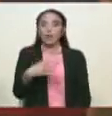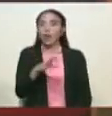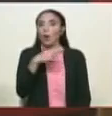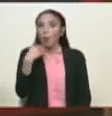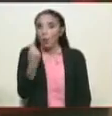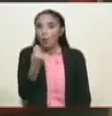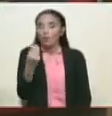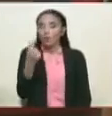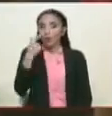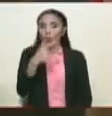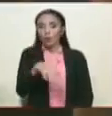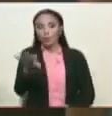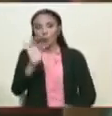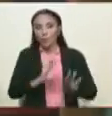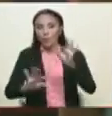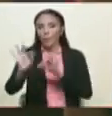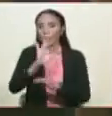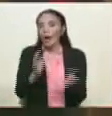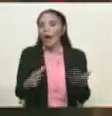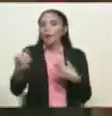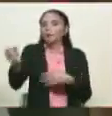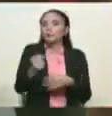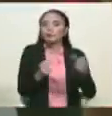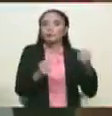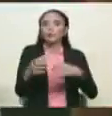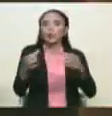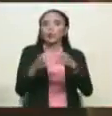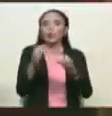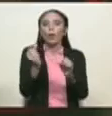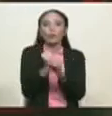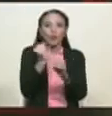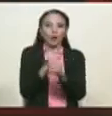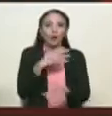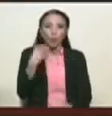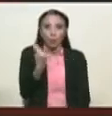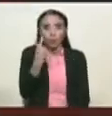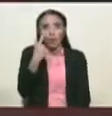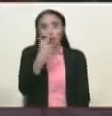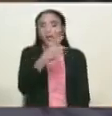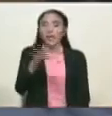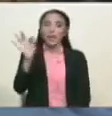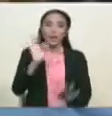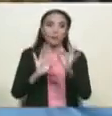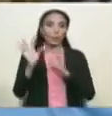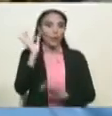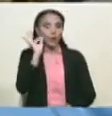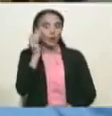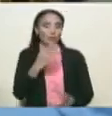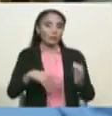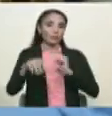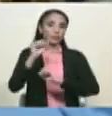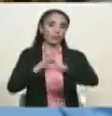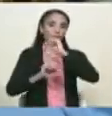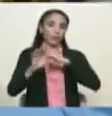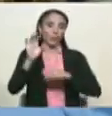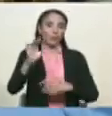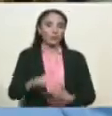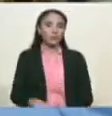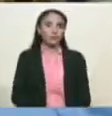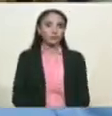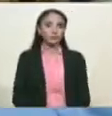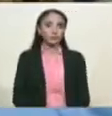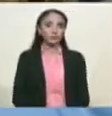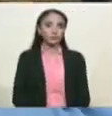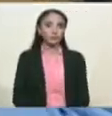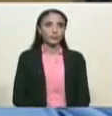que fueron captados del plan Chamba Juvenil. Y la mujer, como siempre, librando una gran batalla. Esta unidad productiva tiene una